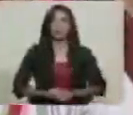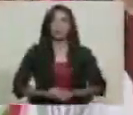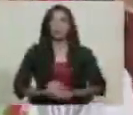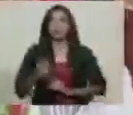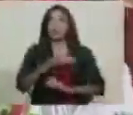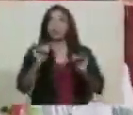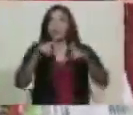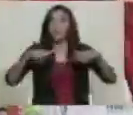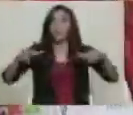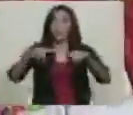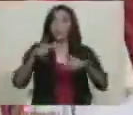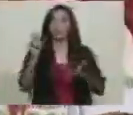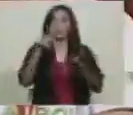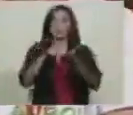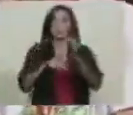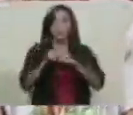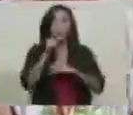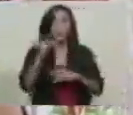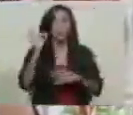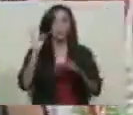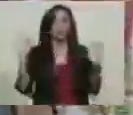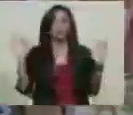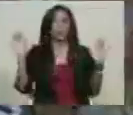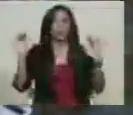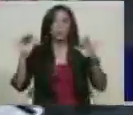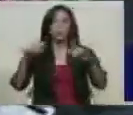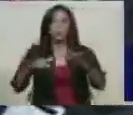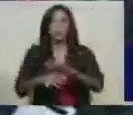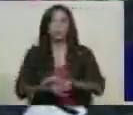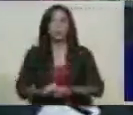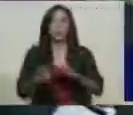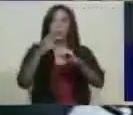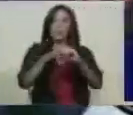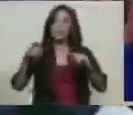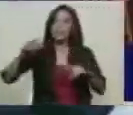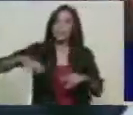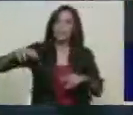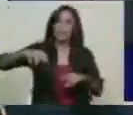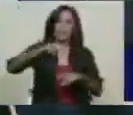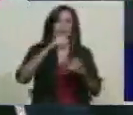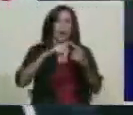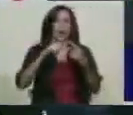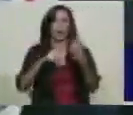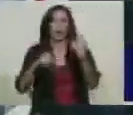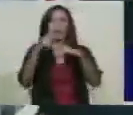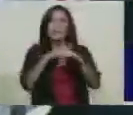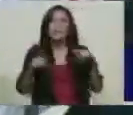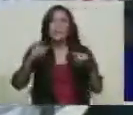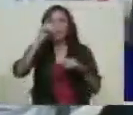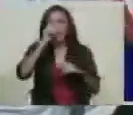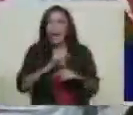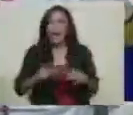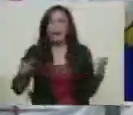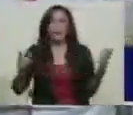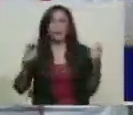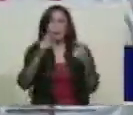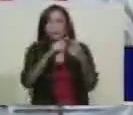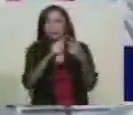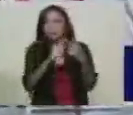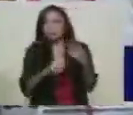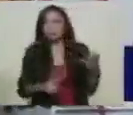encontramos hombres y mujeres de distintas edades, de distintos orígenes,